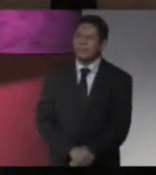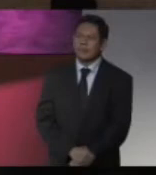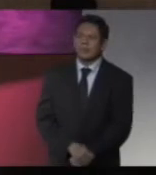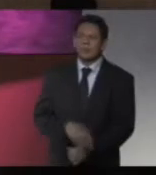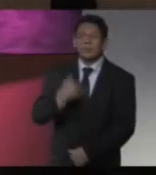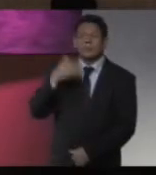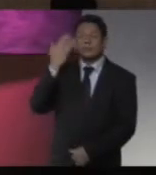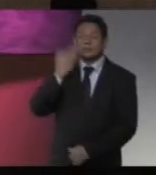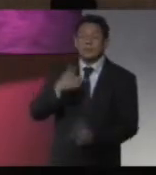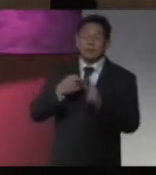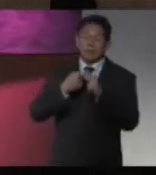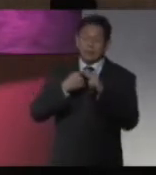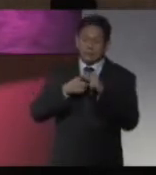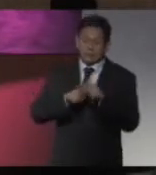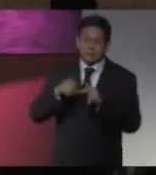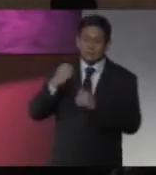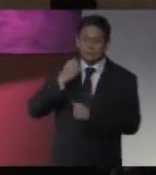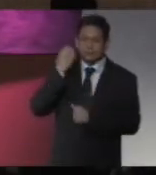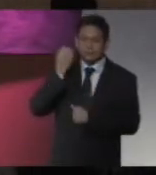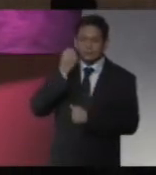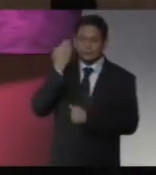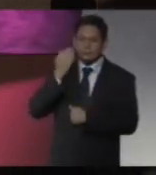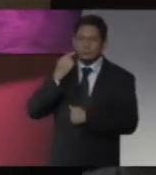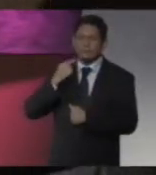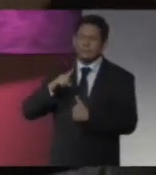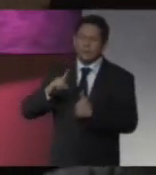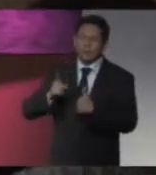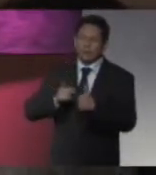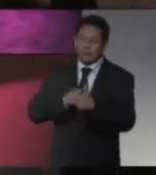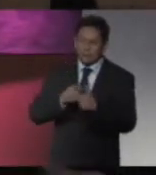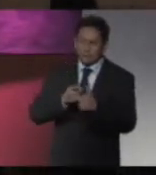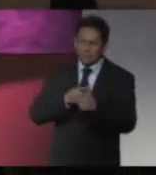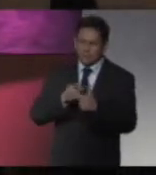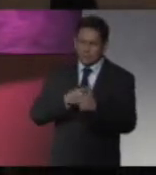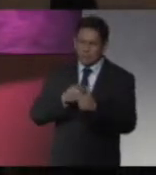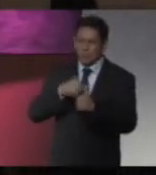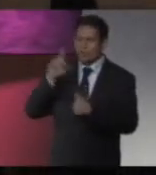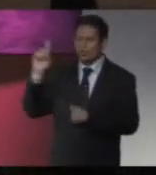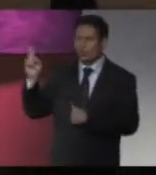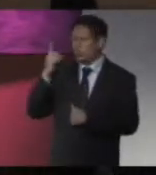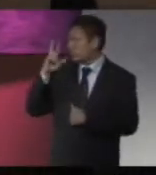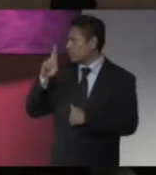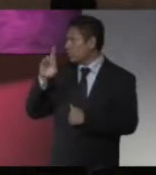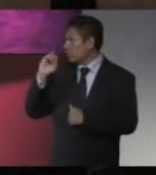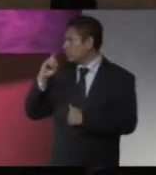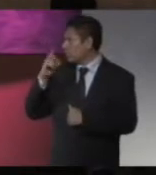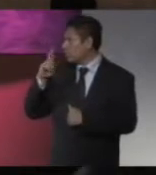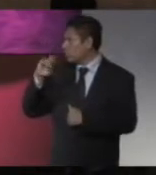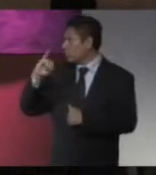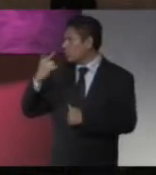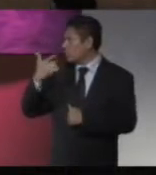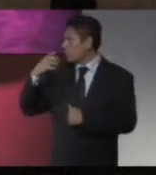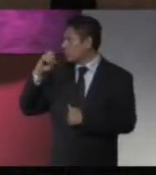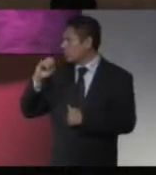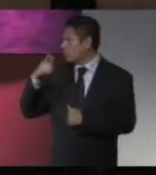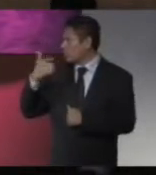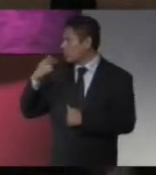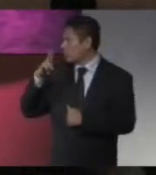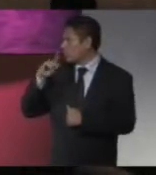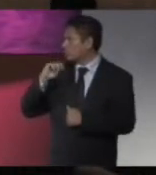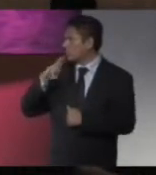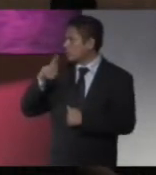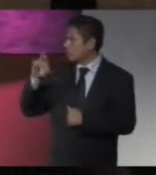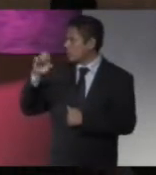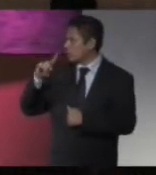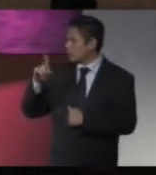Daremos inicio a la mesa. Iniciaremos con el doctor Rodrigo Gutiérrez. Él es doctor en Derecho por